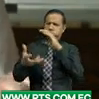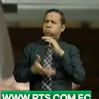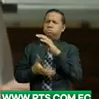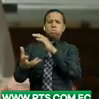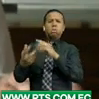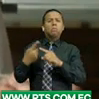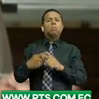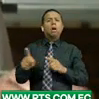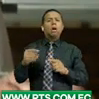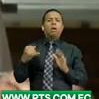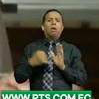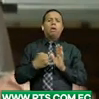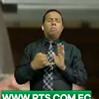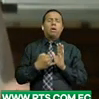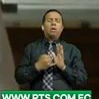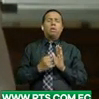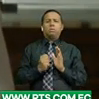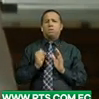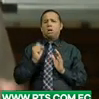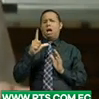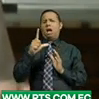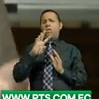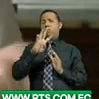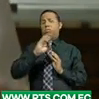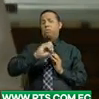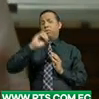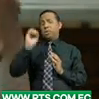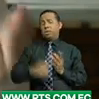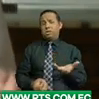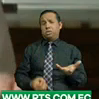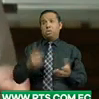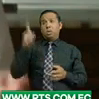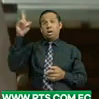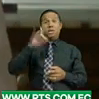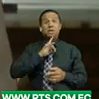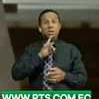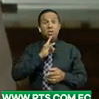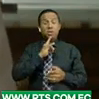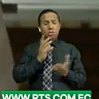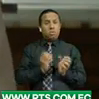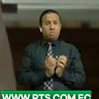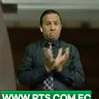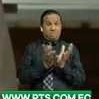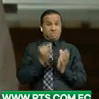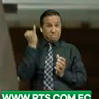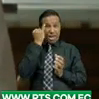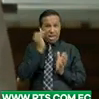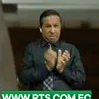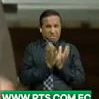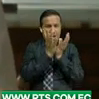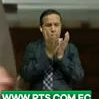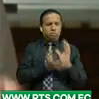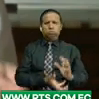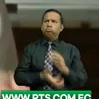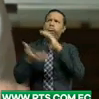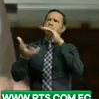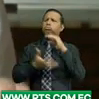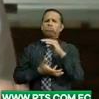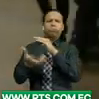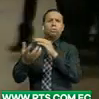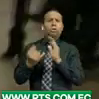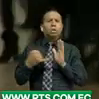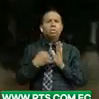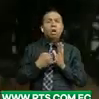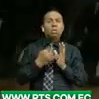pero tenemos un arancel que me parece que es del 4%. En los Estados Unidos deberíamos vender más brócoli, pero tenemos un arancel que representa el